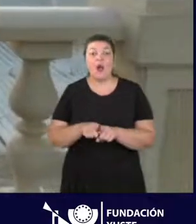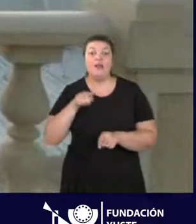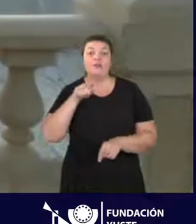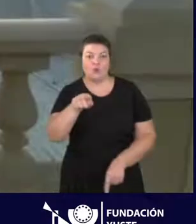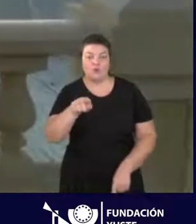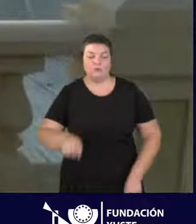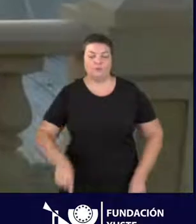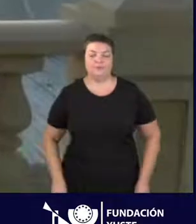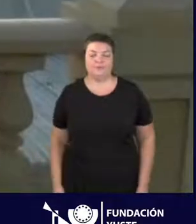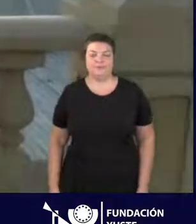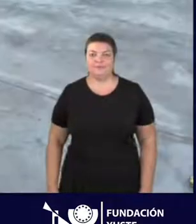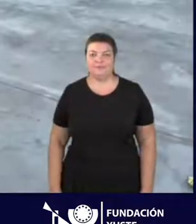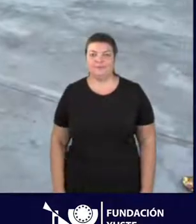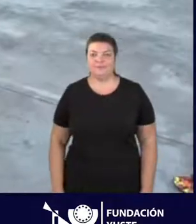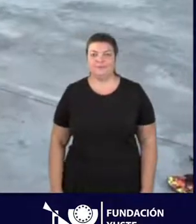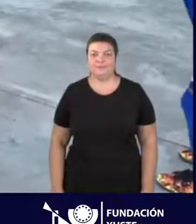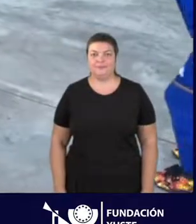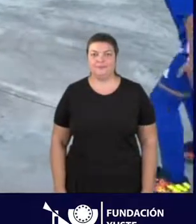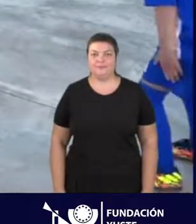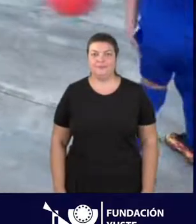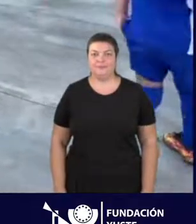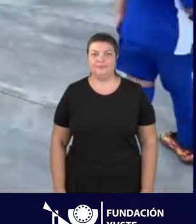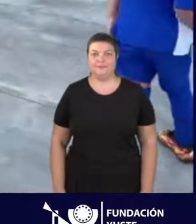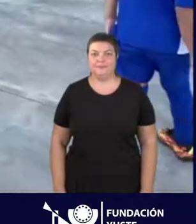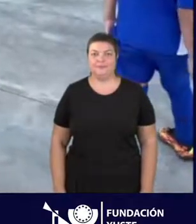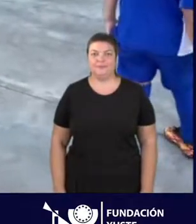tú igual que